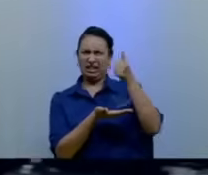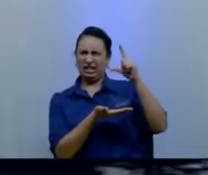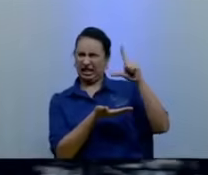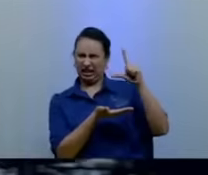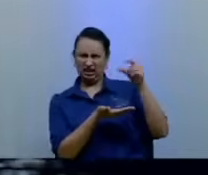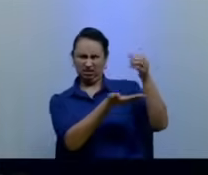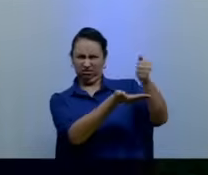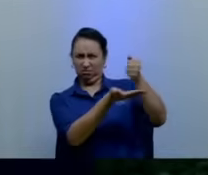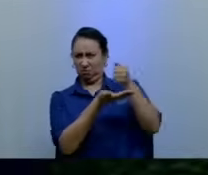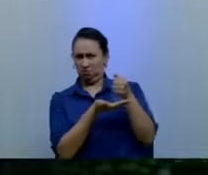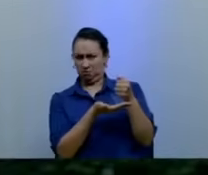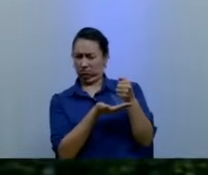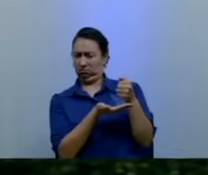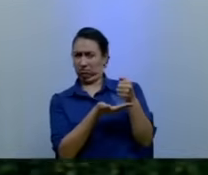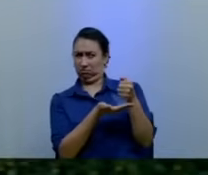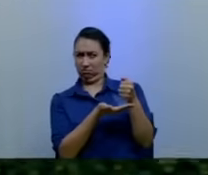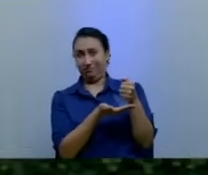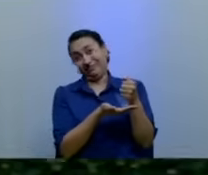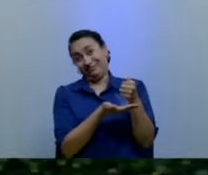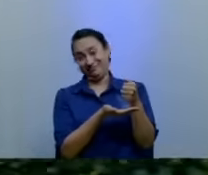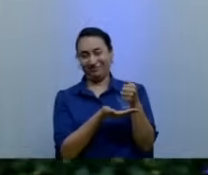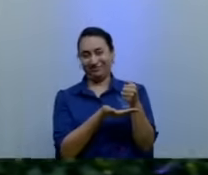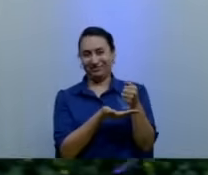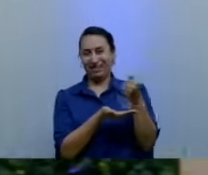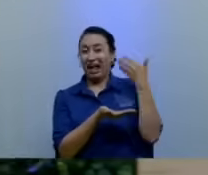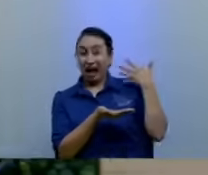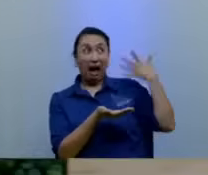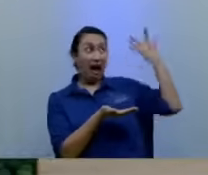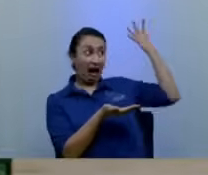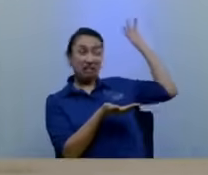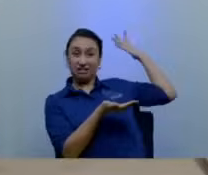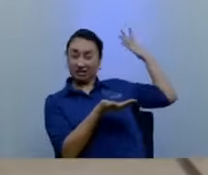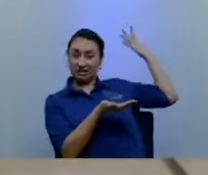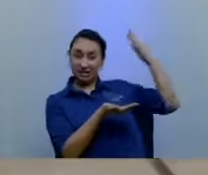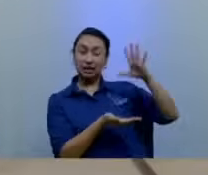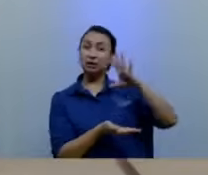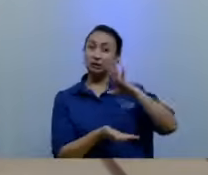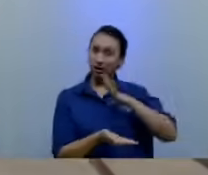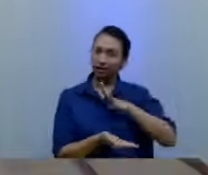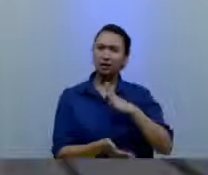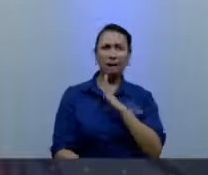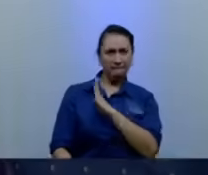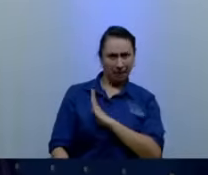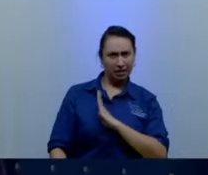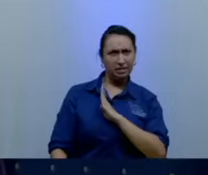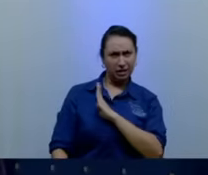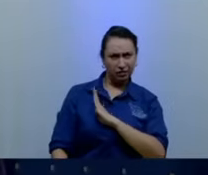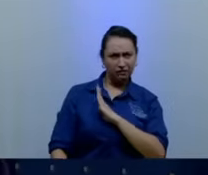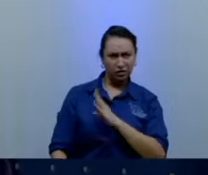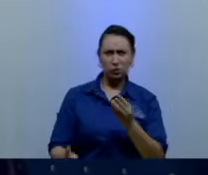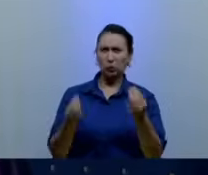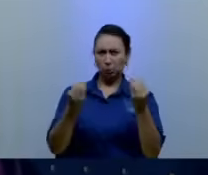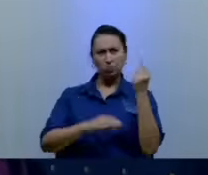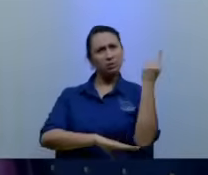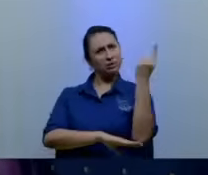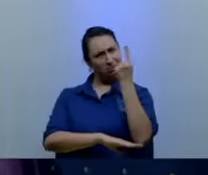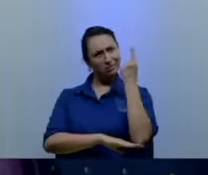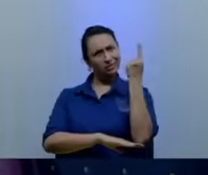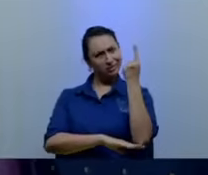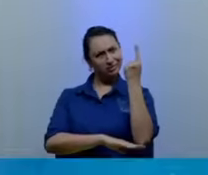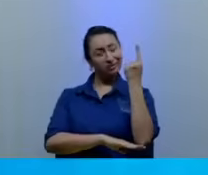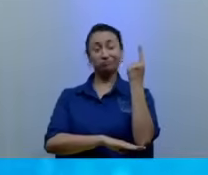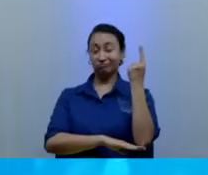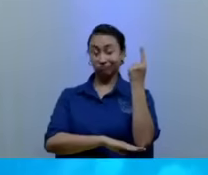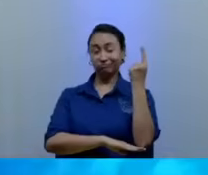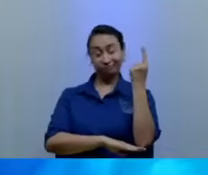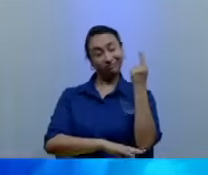tiempo, pero ¿qué cosas, beneficios tenía para que se utilizara como moneda de cambio? Es importante. Y